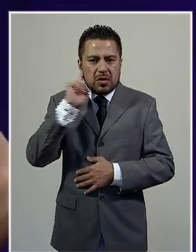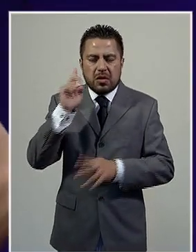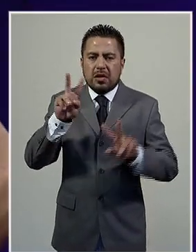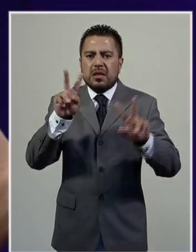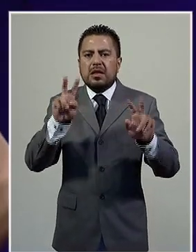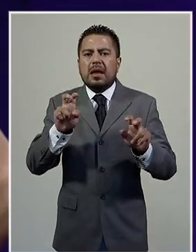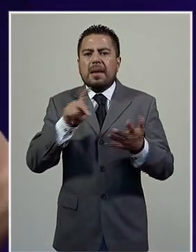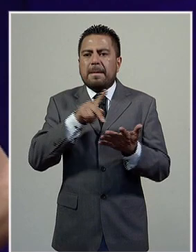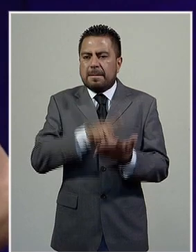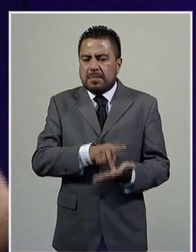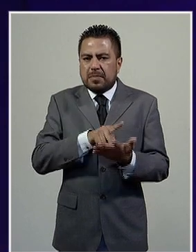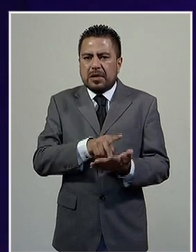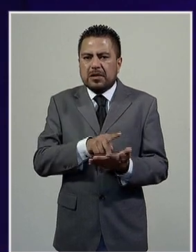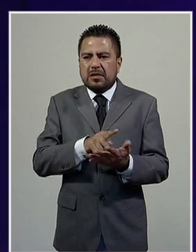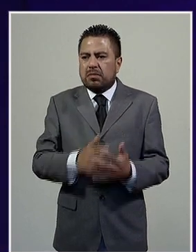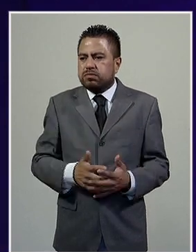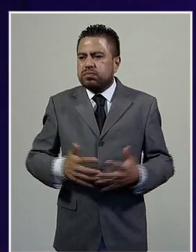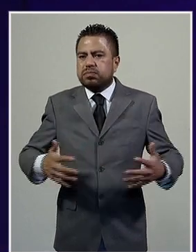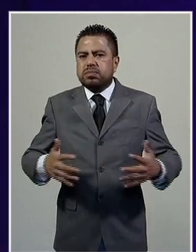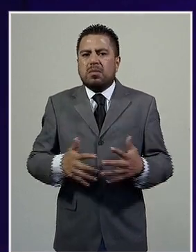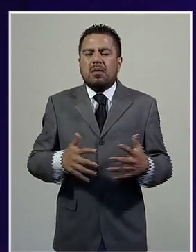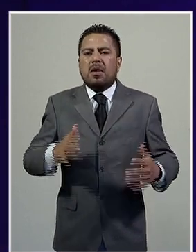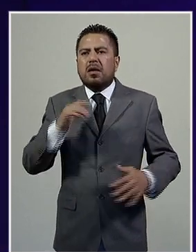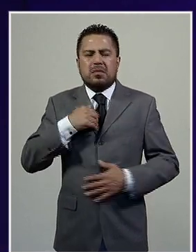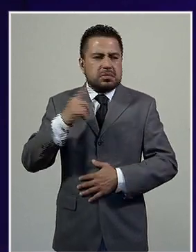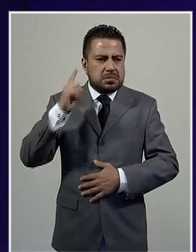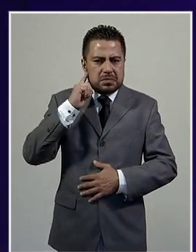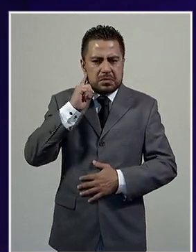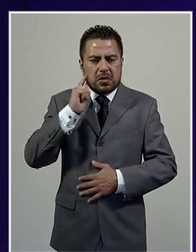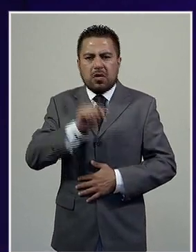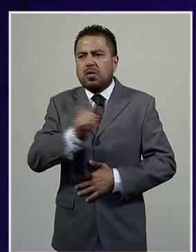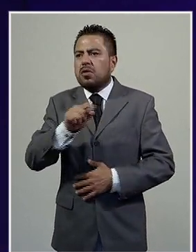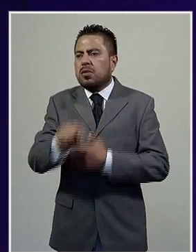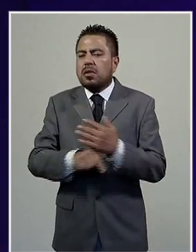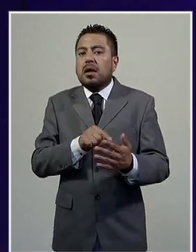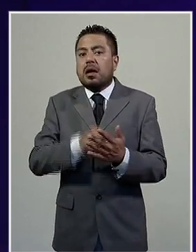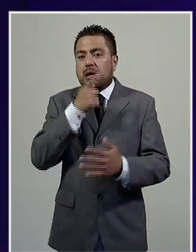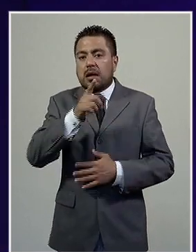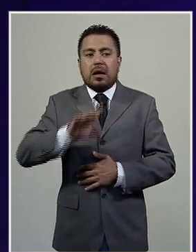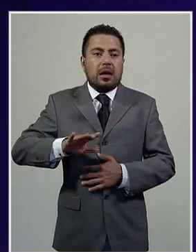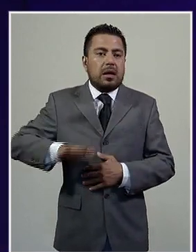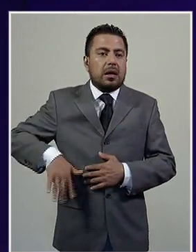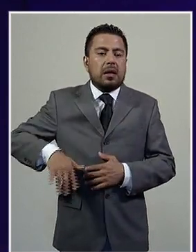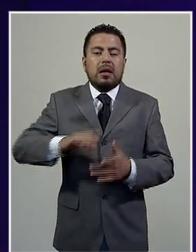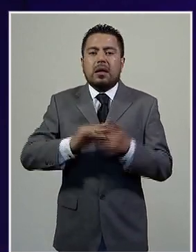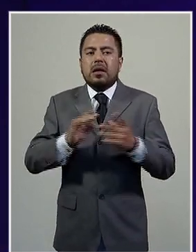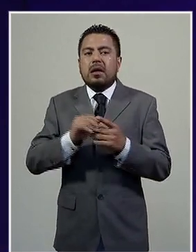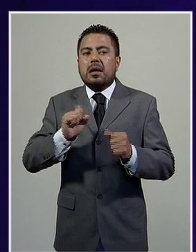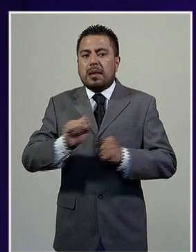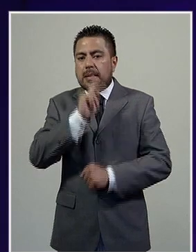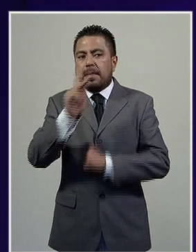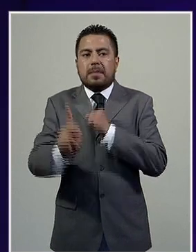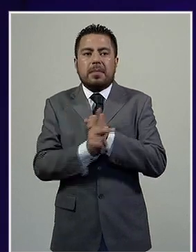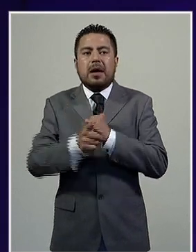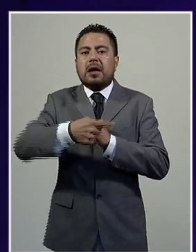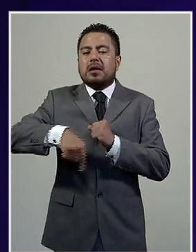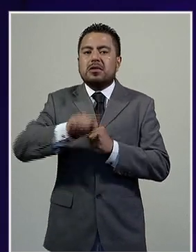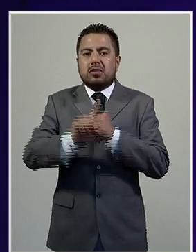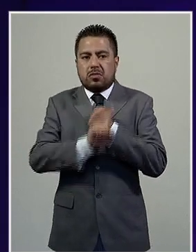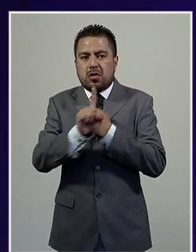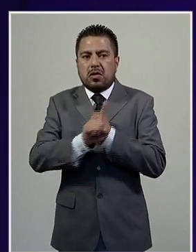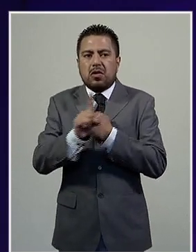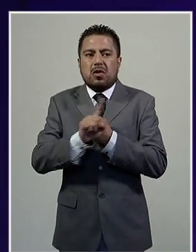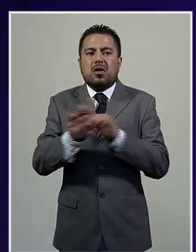tema del peso y la obesidad. Te he escuchado hablar sobre eso en otros espacios y has dicho, somos un país que sí tiene un problema